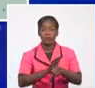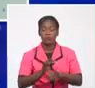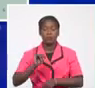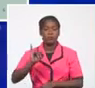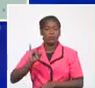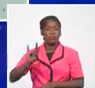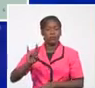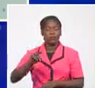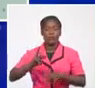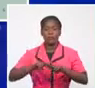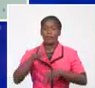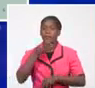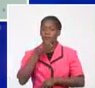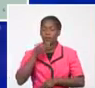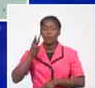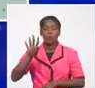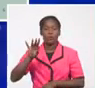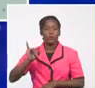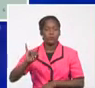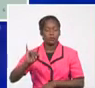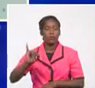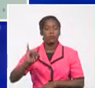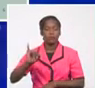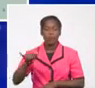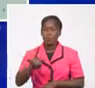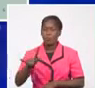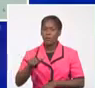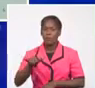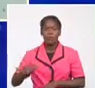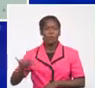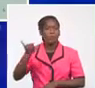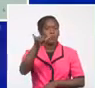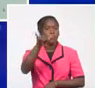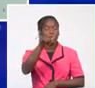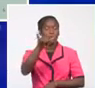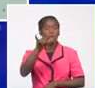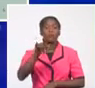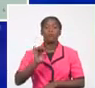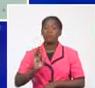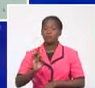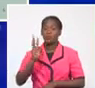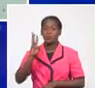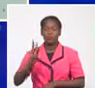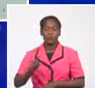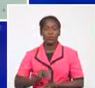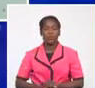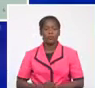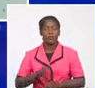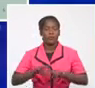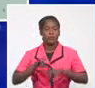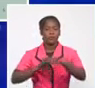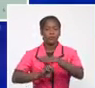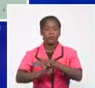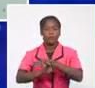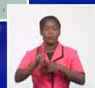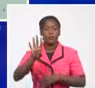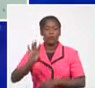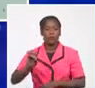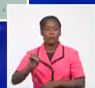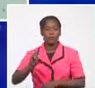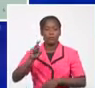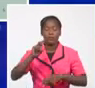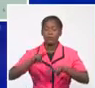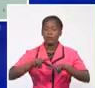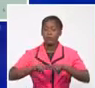Vieja 46, igual que Boyero, Habana del Este 40, Centro Habana y Cerro con